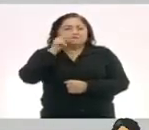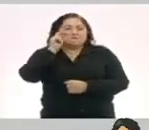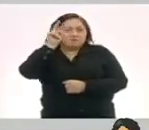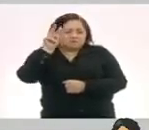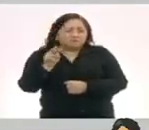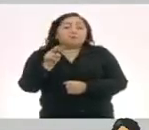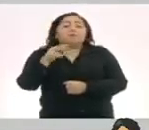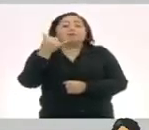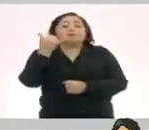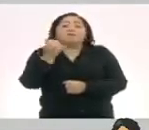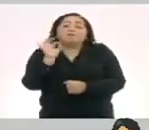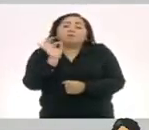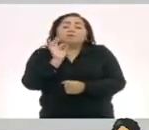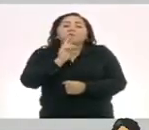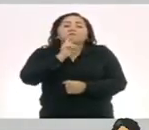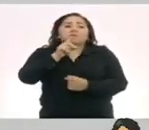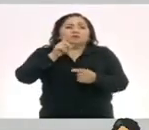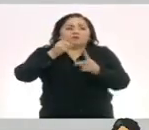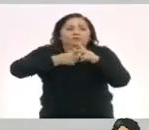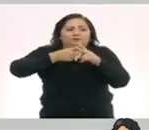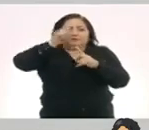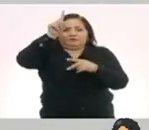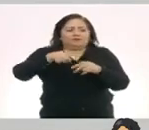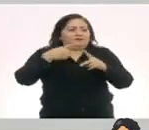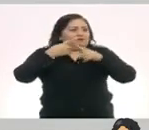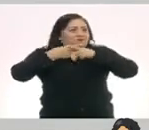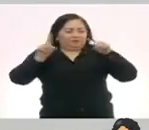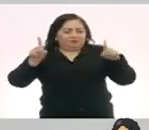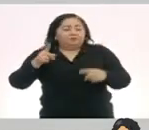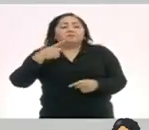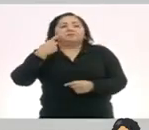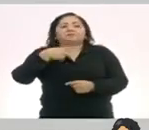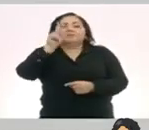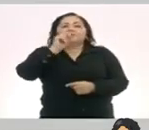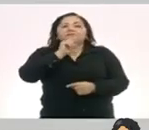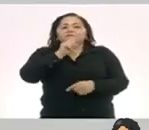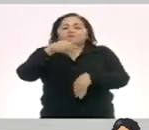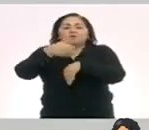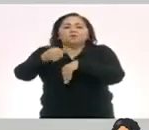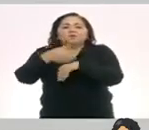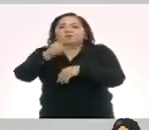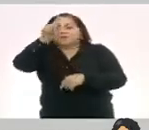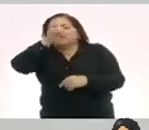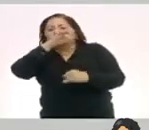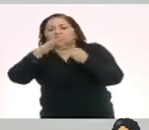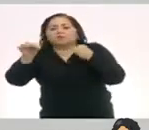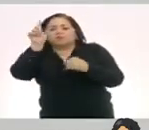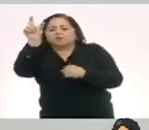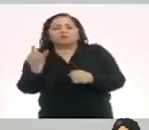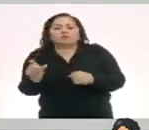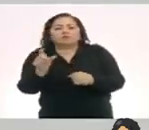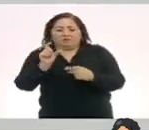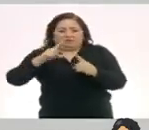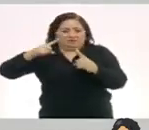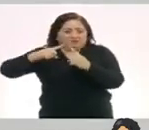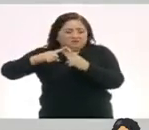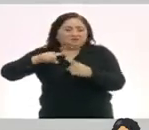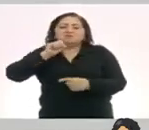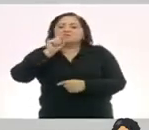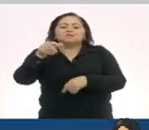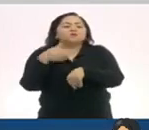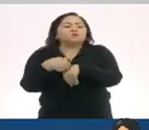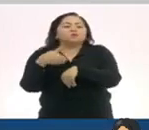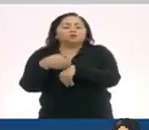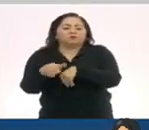vemos, uh-huh, y que a lo mejor las fracciones, bueno, las vemos diferentes. Sin embargo, nos damos cuenta que representa lo mismo porque al dividirnos nos da el mismo